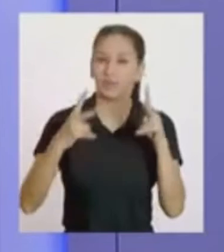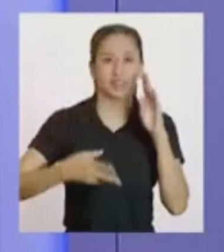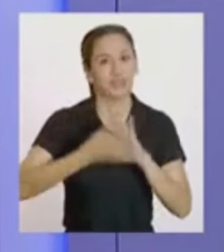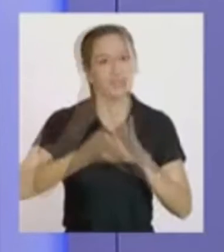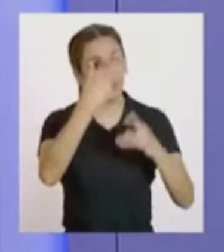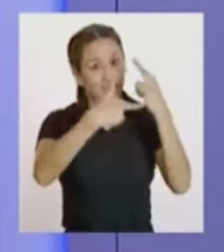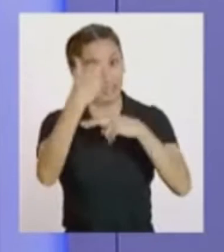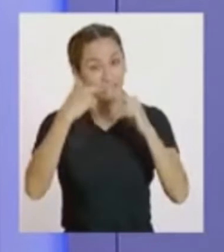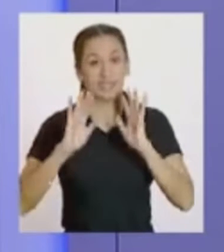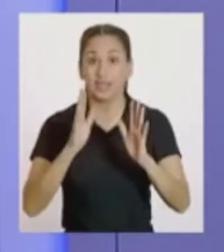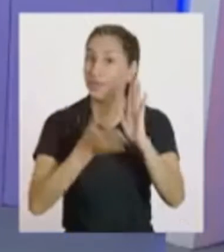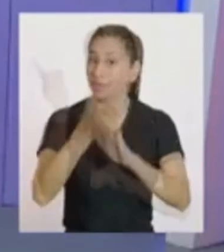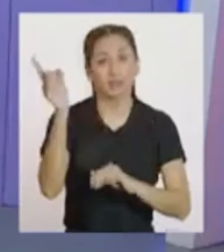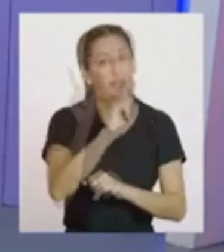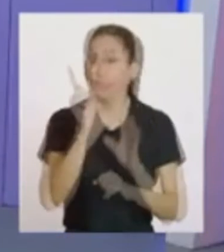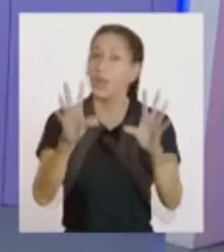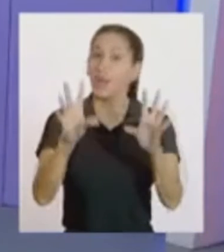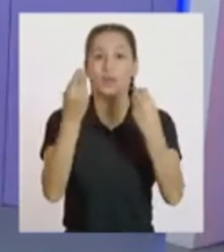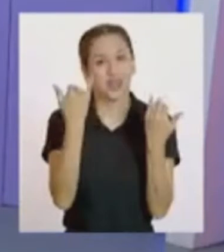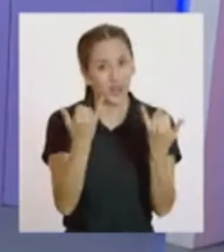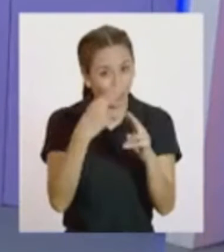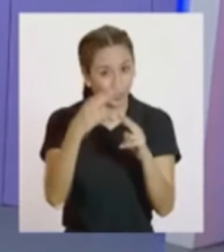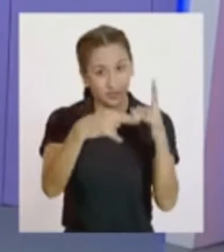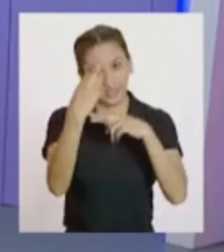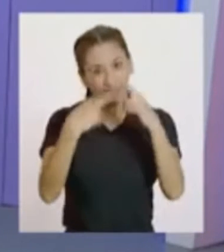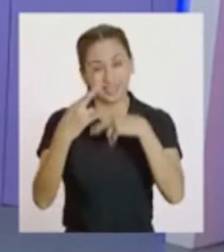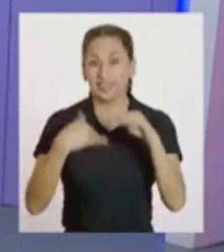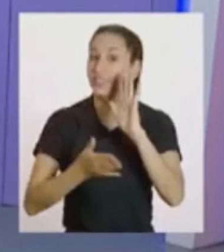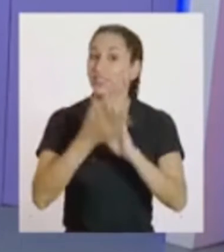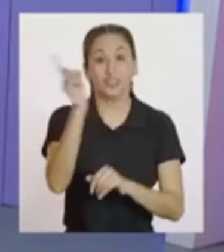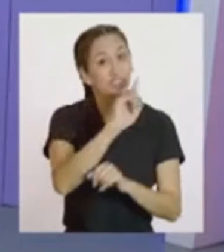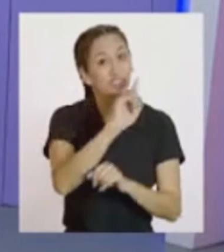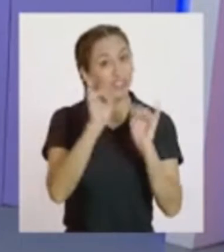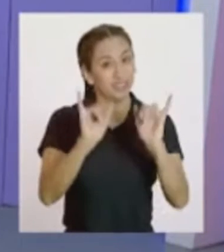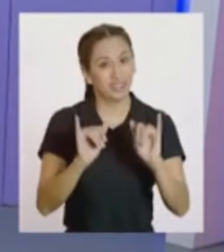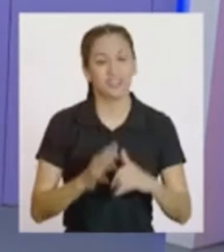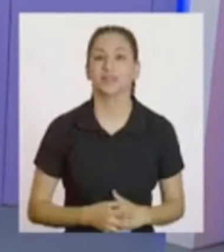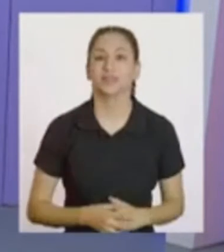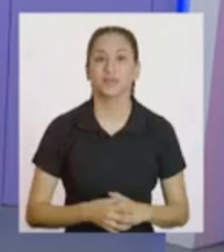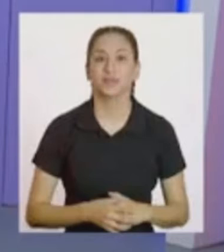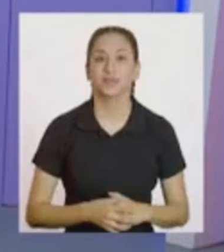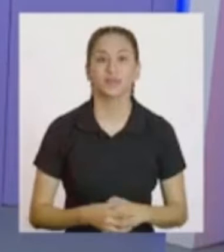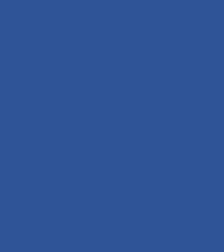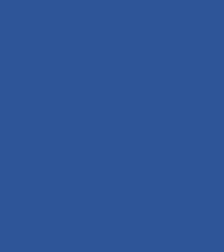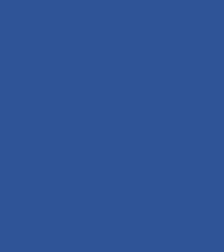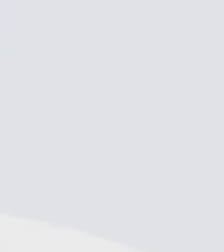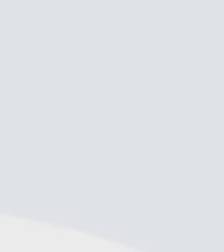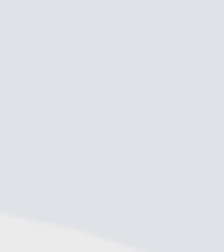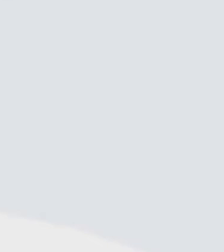toca hacer una breve pausa, pero no se vayan porque ya regresamos. ¡No se vayan!